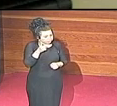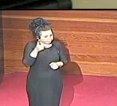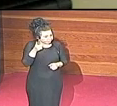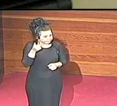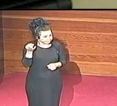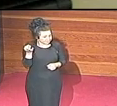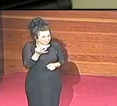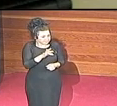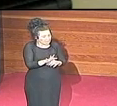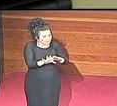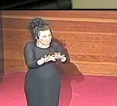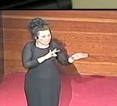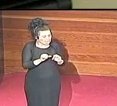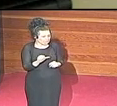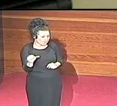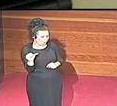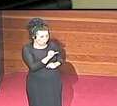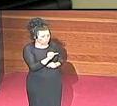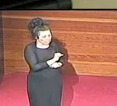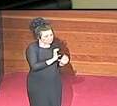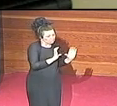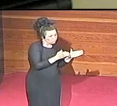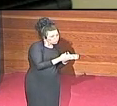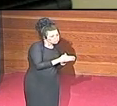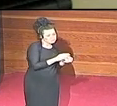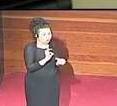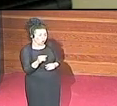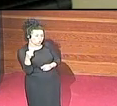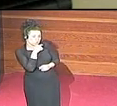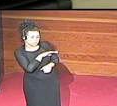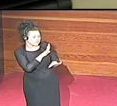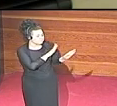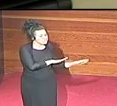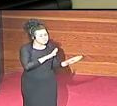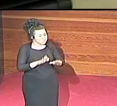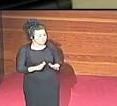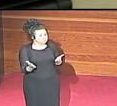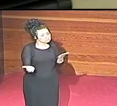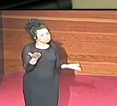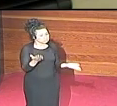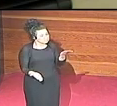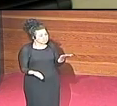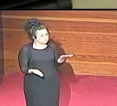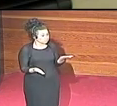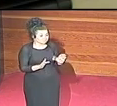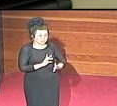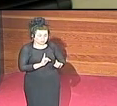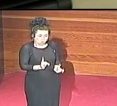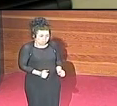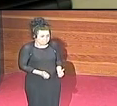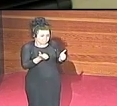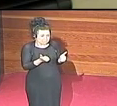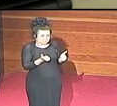estar con el Occidente colectivo o con Rusia. De hecho, fue un ultimátum. O sea